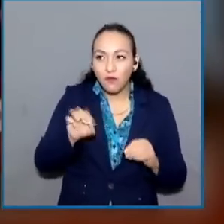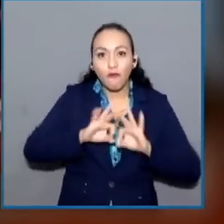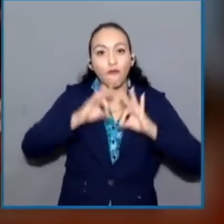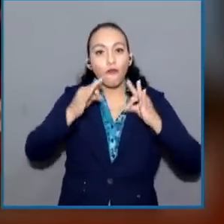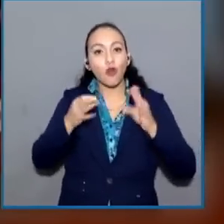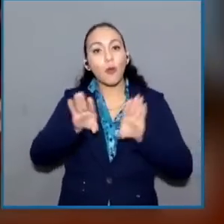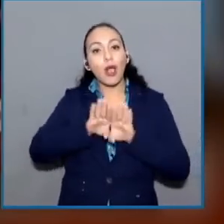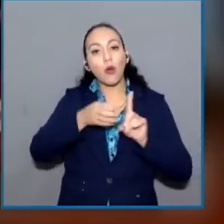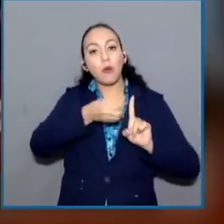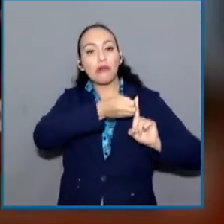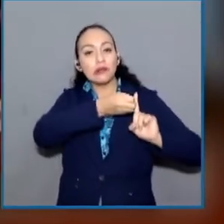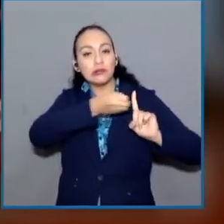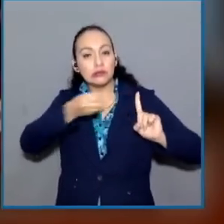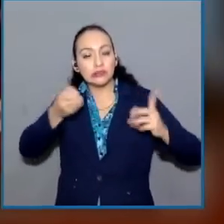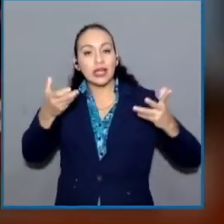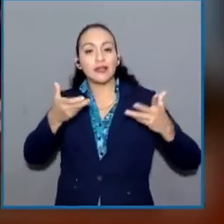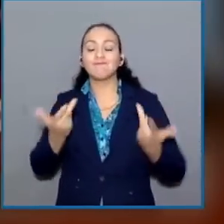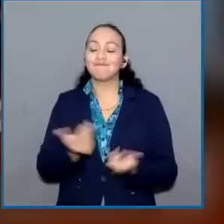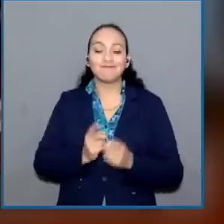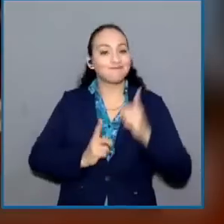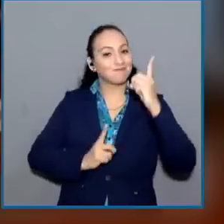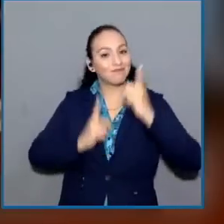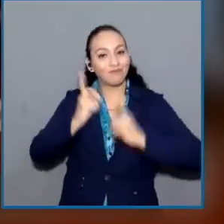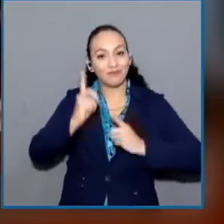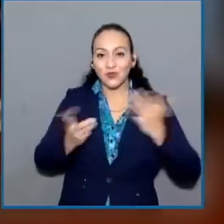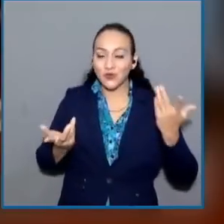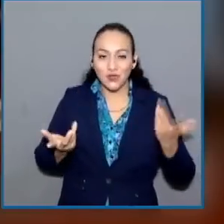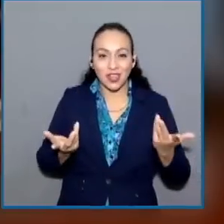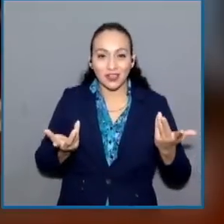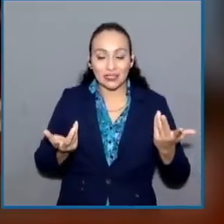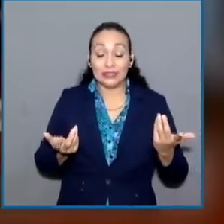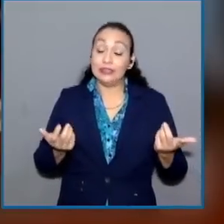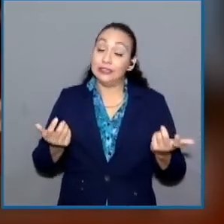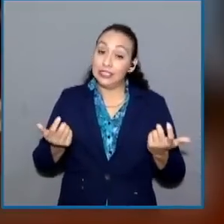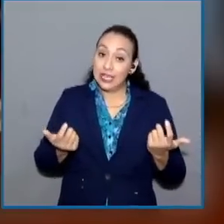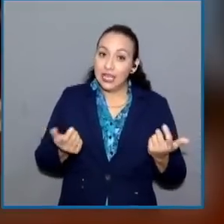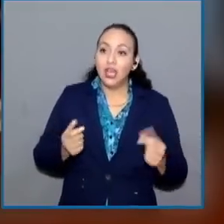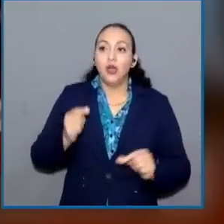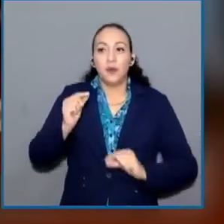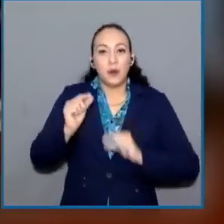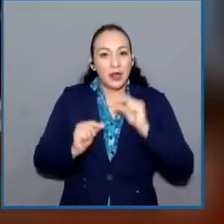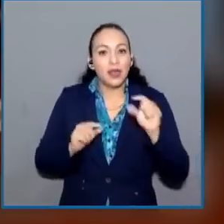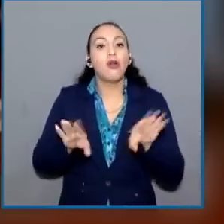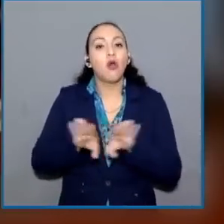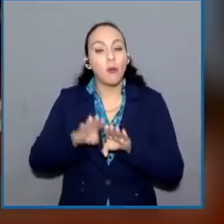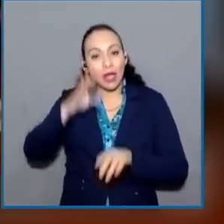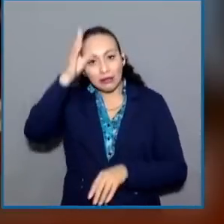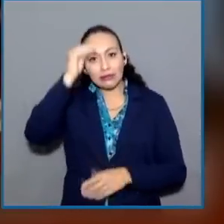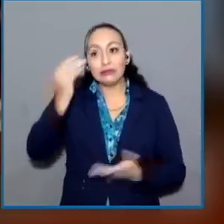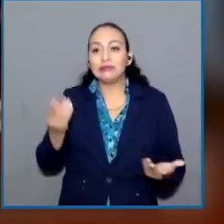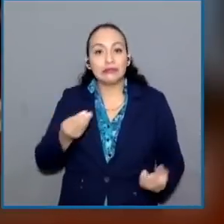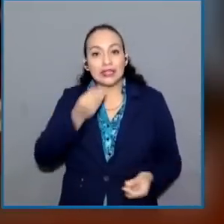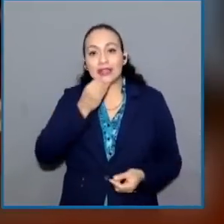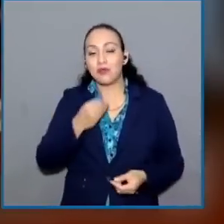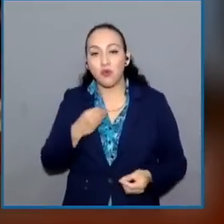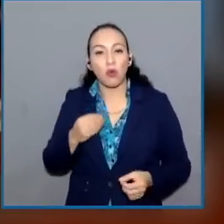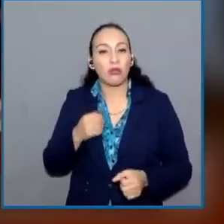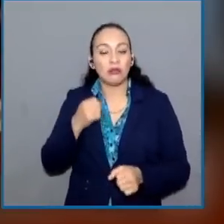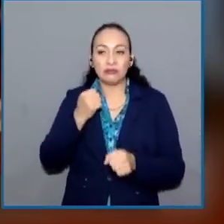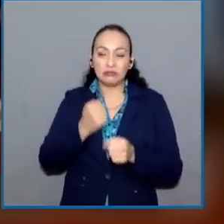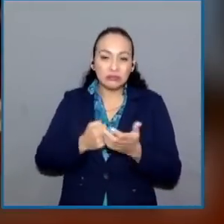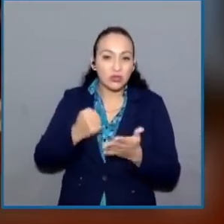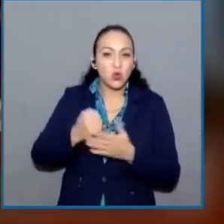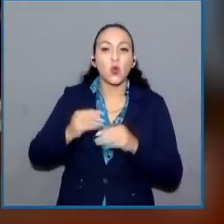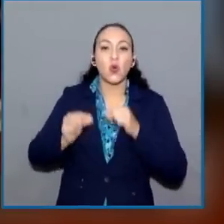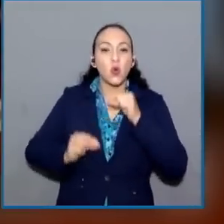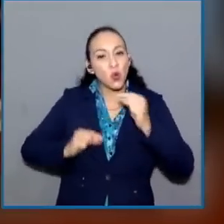van a ir llenando, déjenme decirlo así, con un tufo terrible de ilegalidad e inconstitucionalidad. En